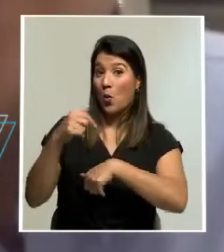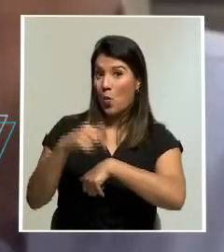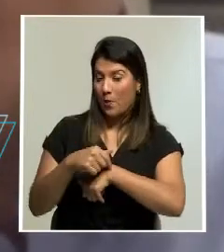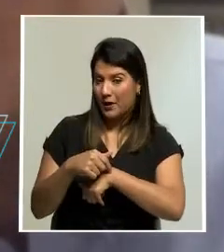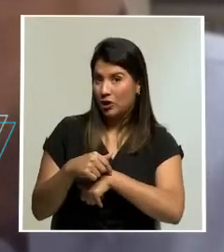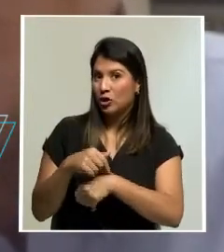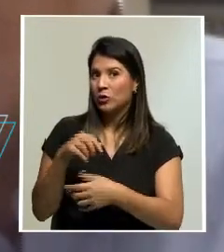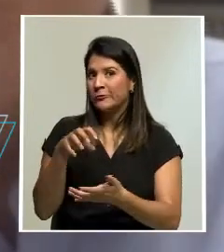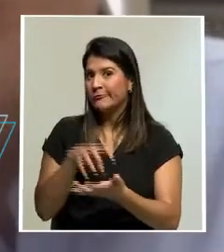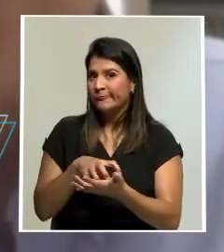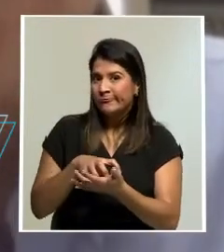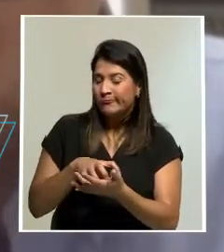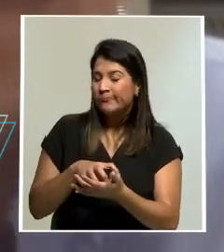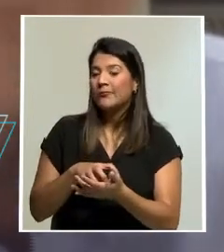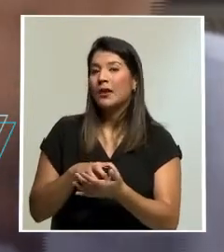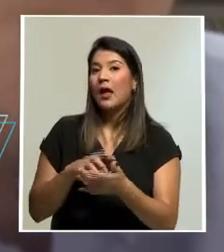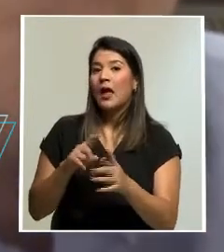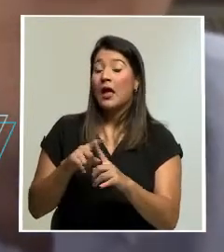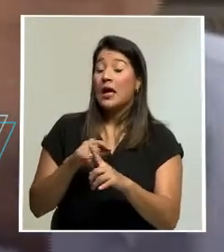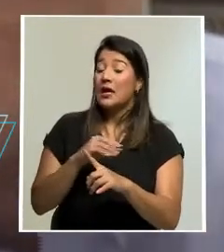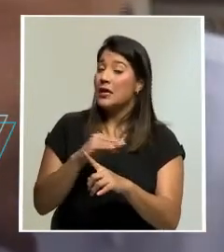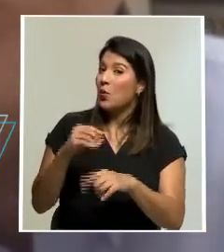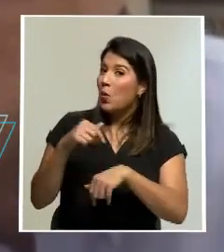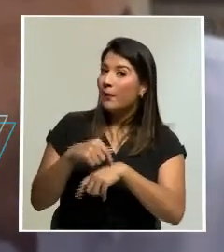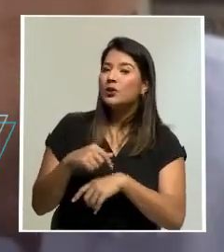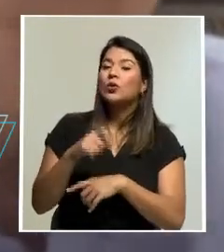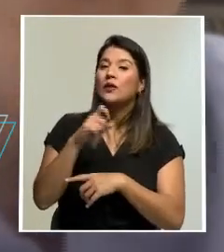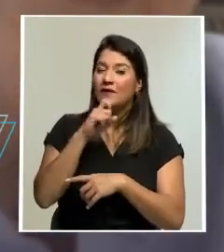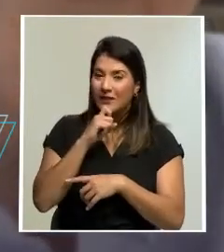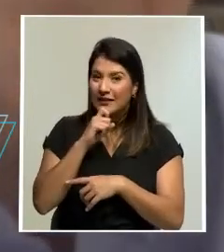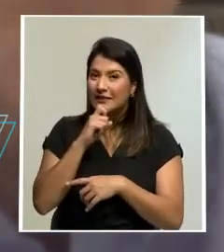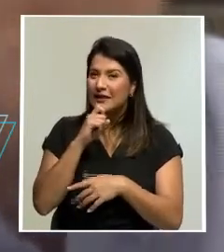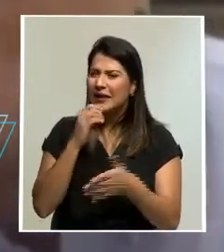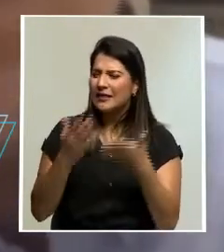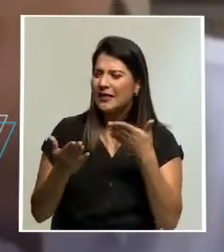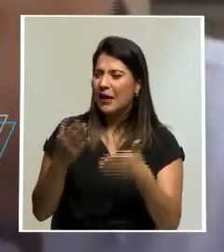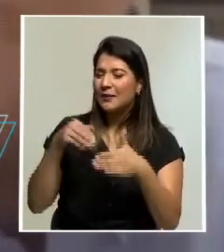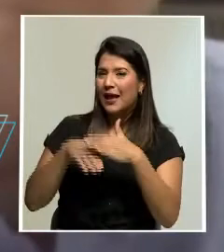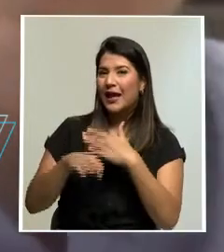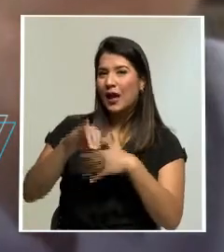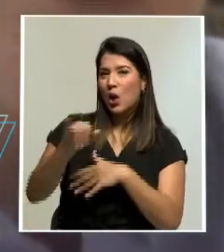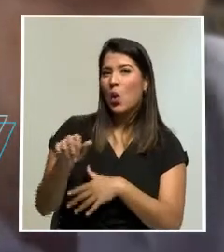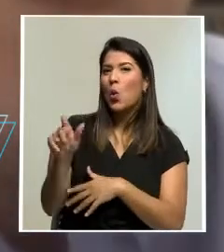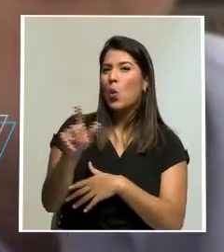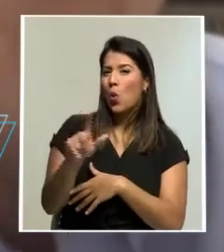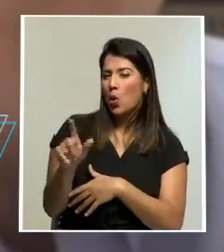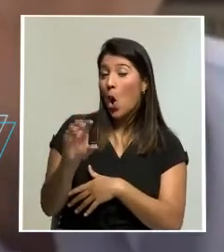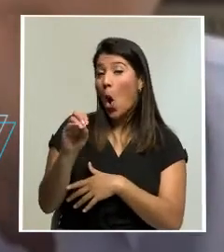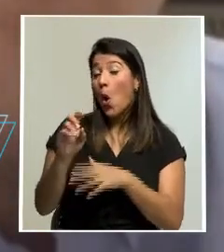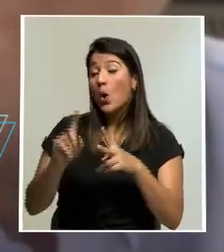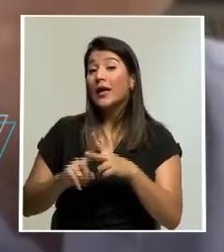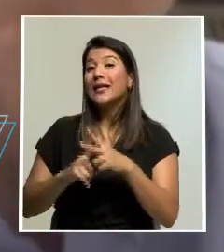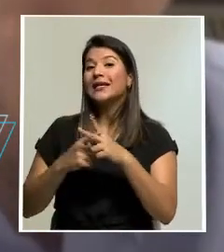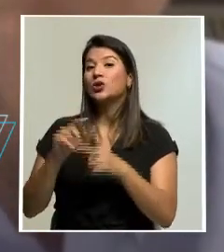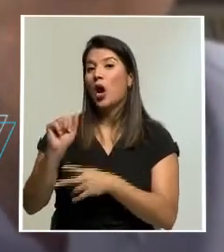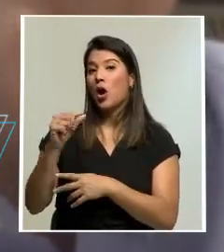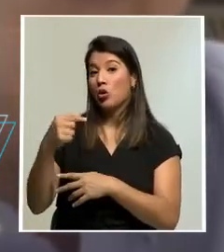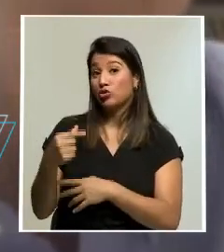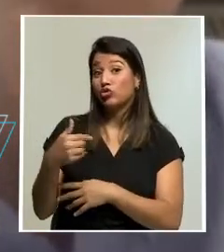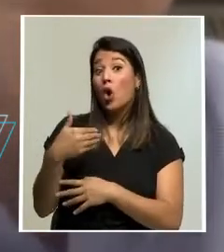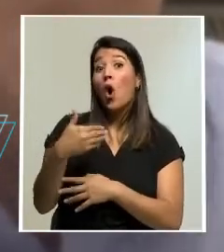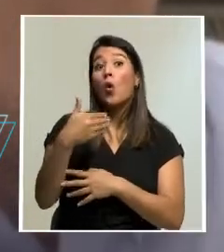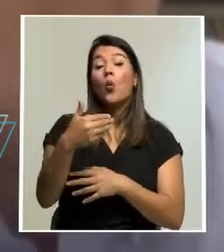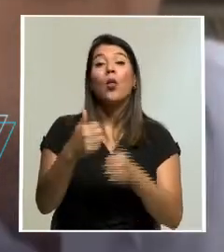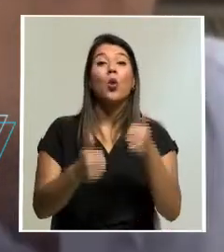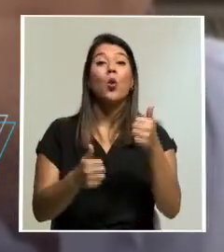hoy todavía, sino que será posiblemente cerca del mes de julio o el principio de agosto, cuando los